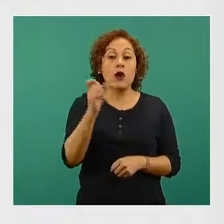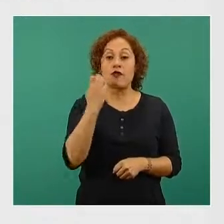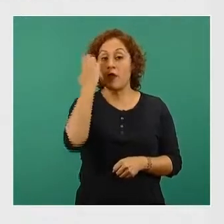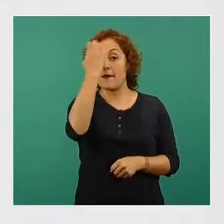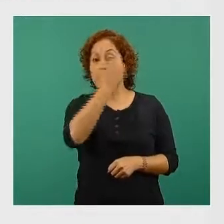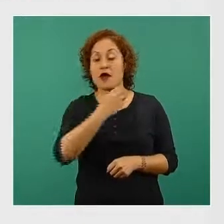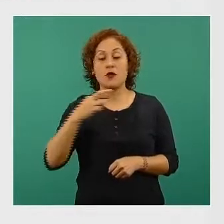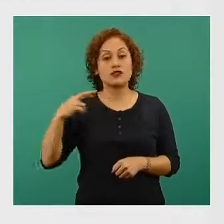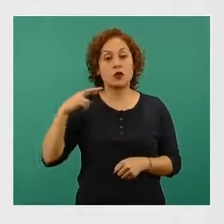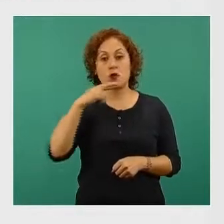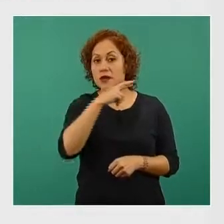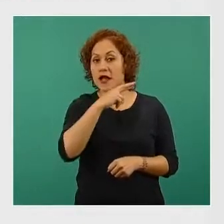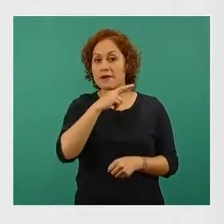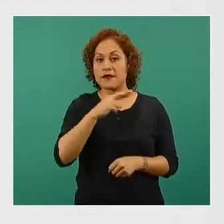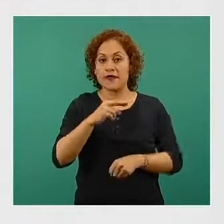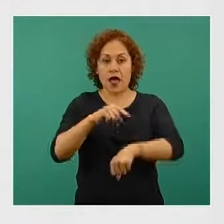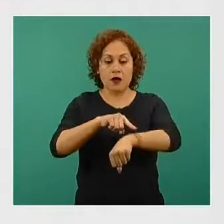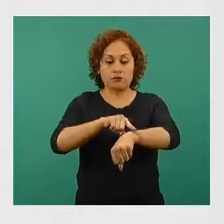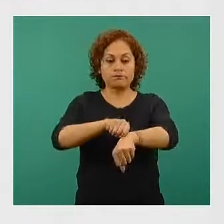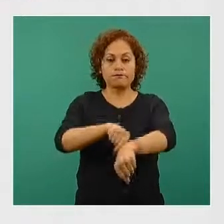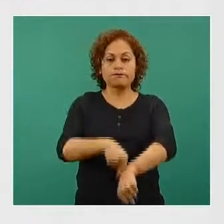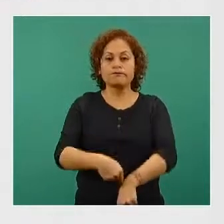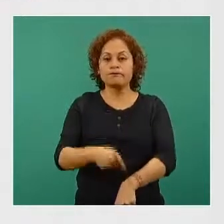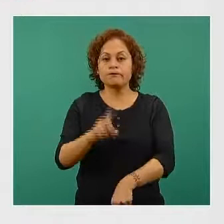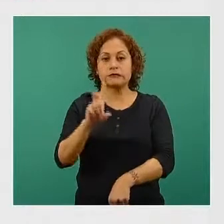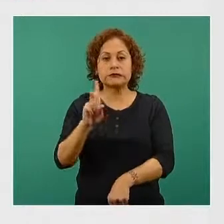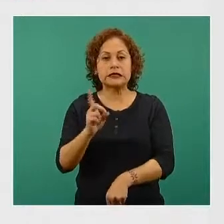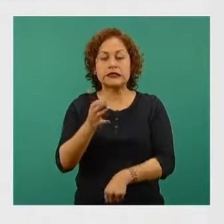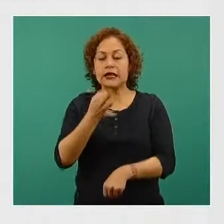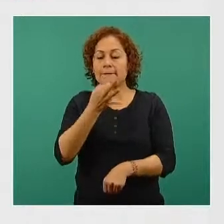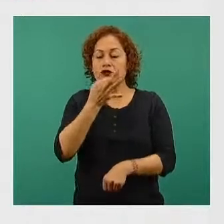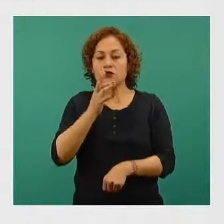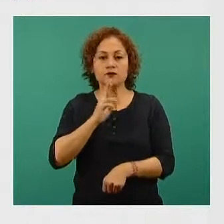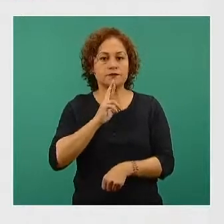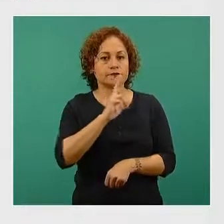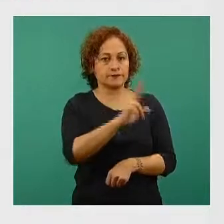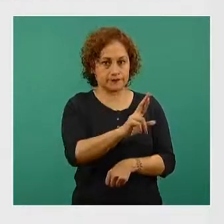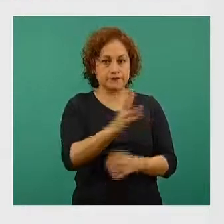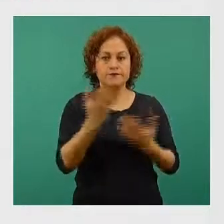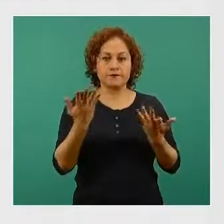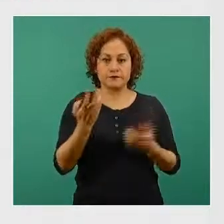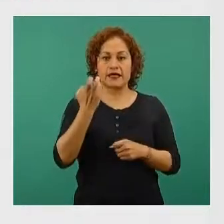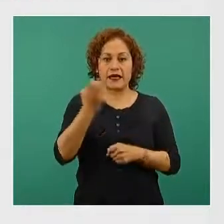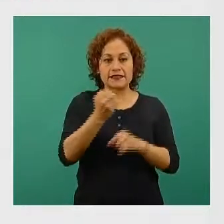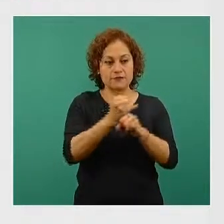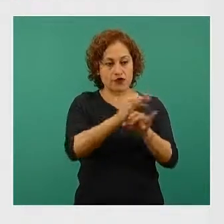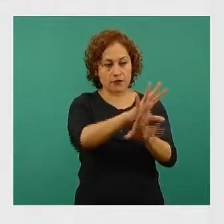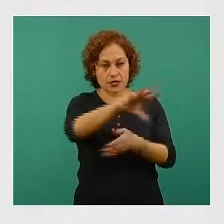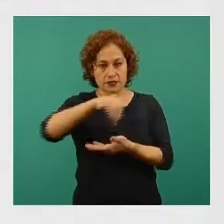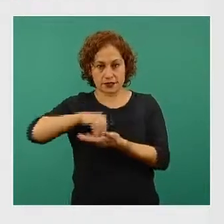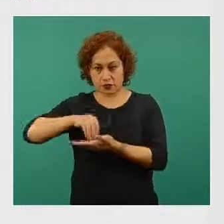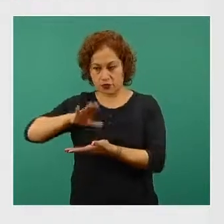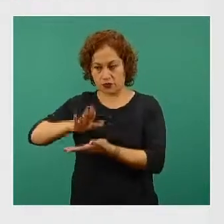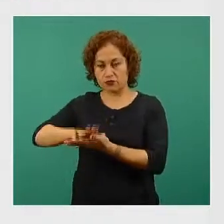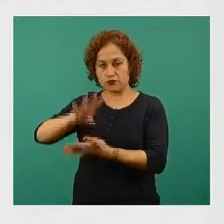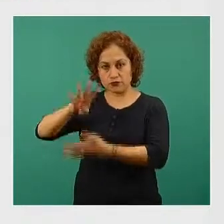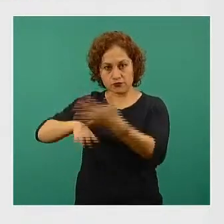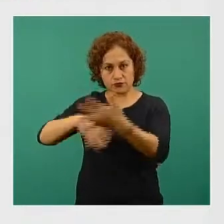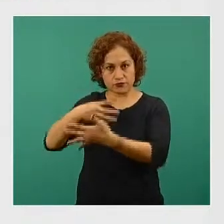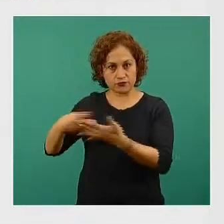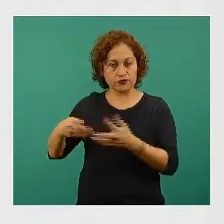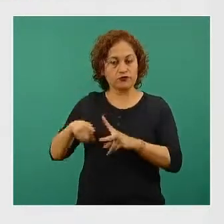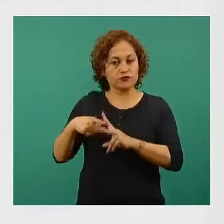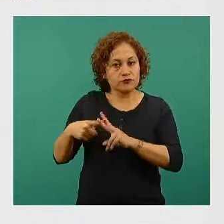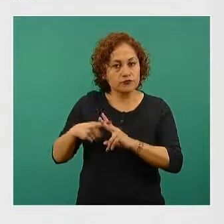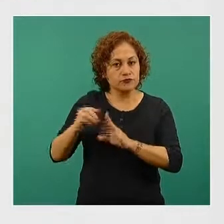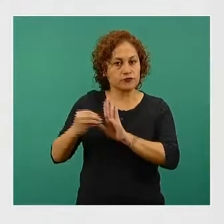son tomados, y por lo tanto son notificados al CISBEN con esa misma oportunidad. Pueden ver ustedes, y lo veníamos